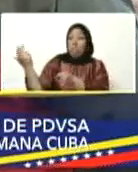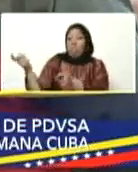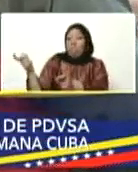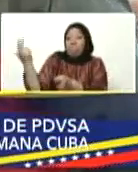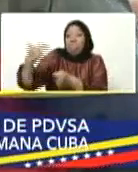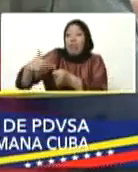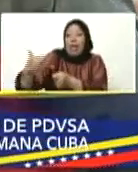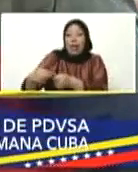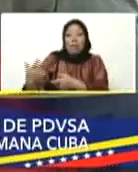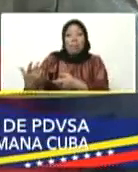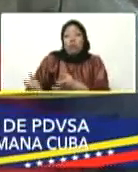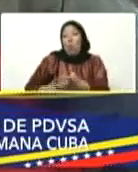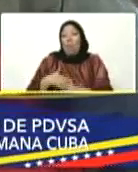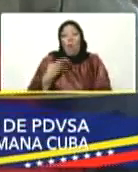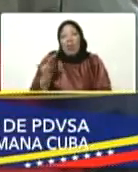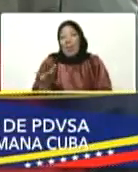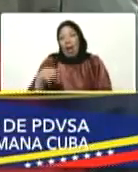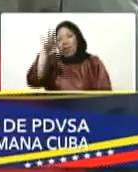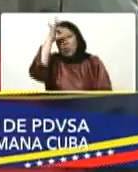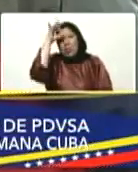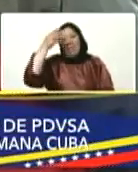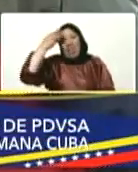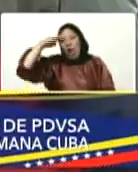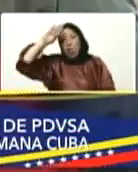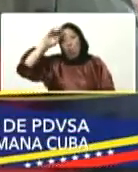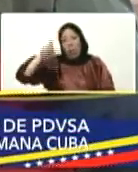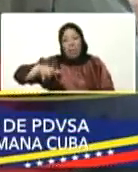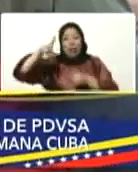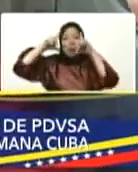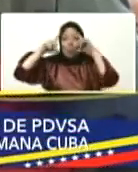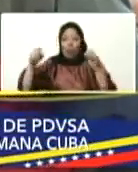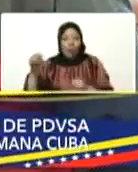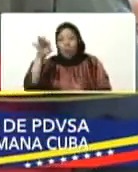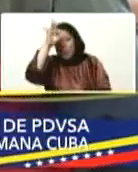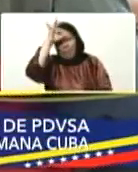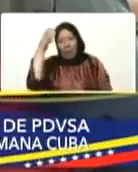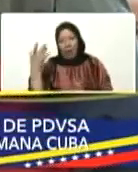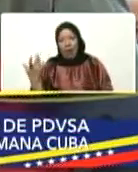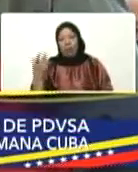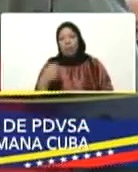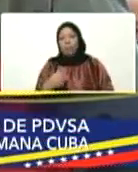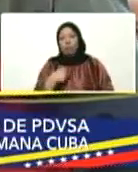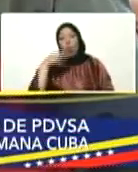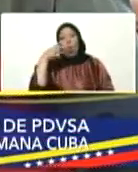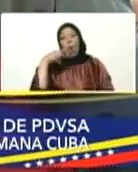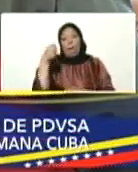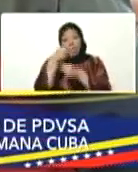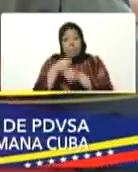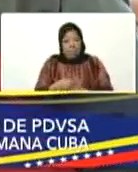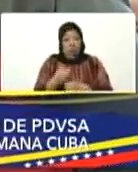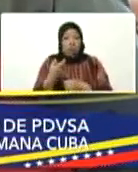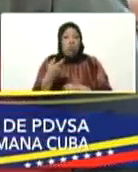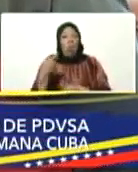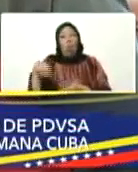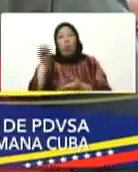que no se repita nuevamente ese tipo de tragedia, ¿no?